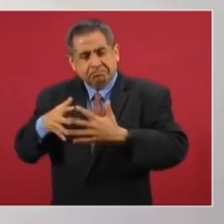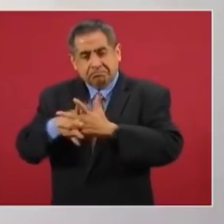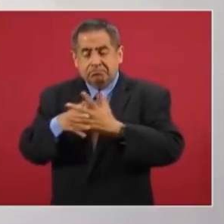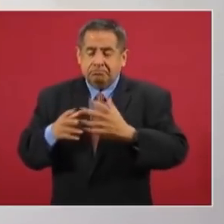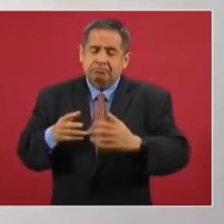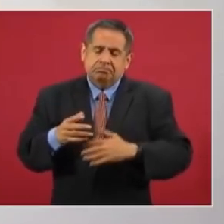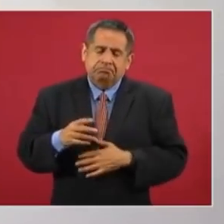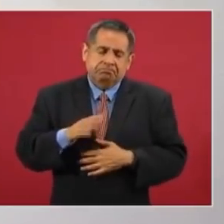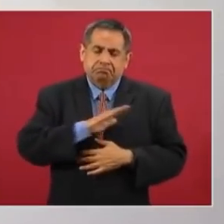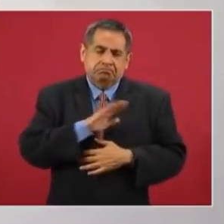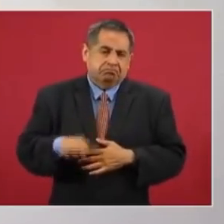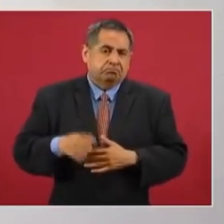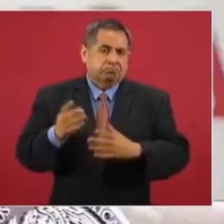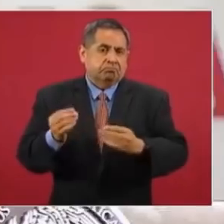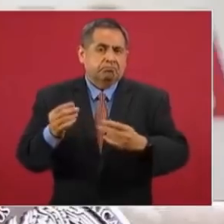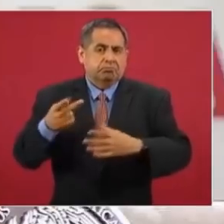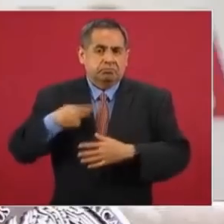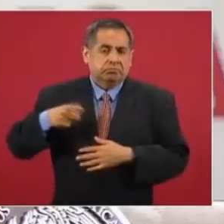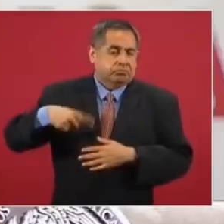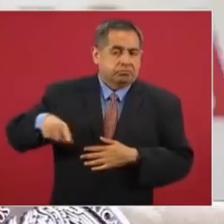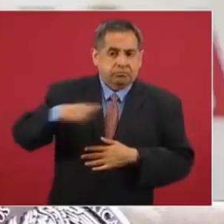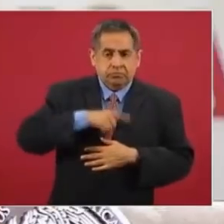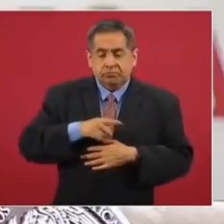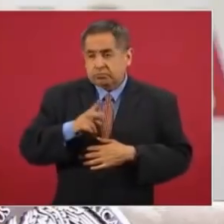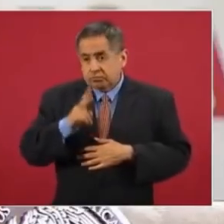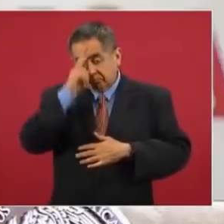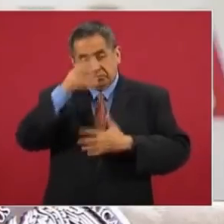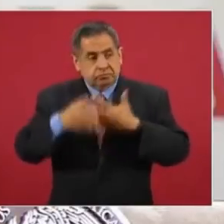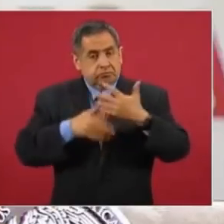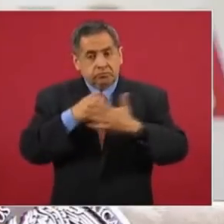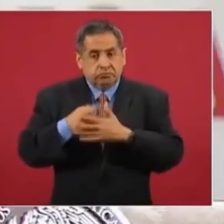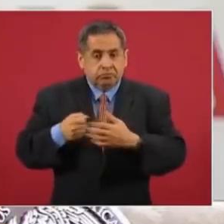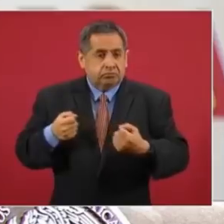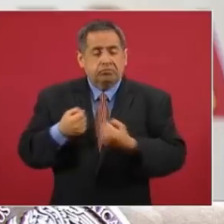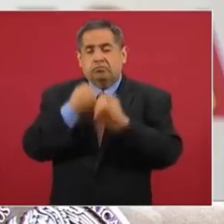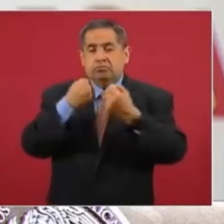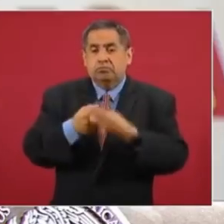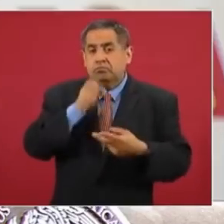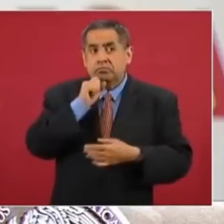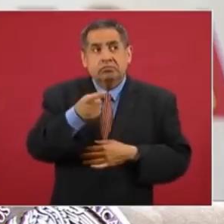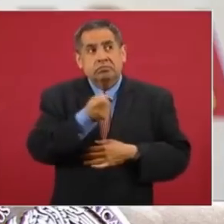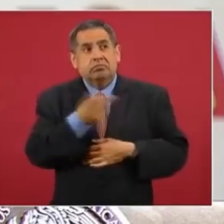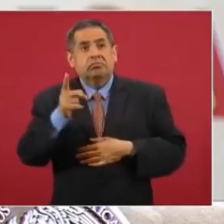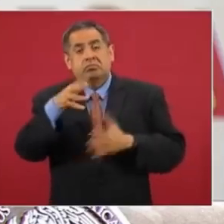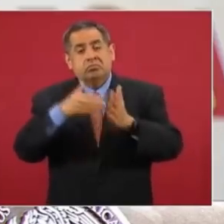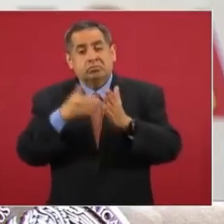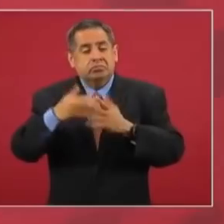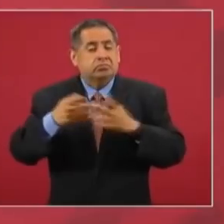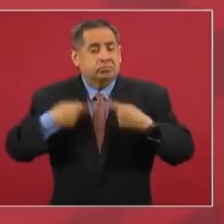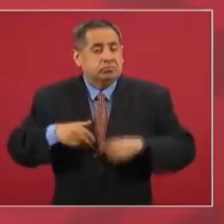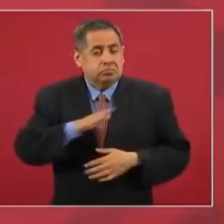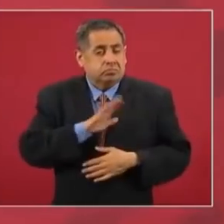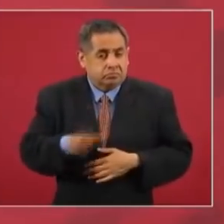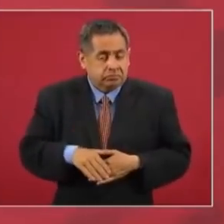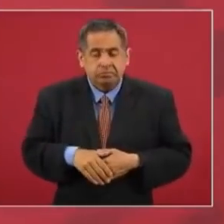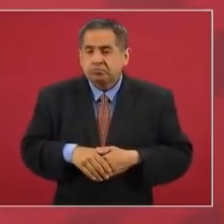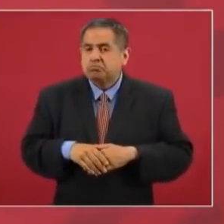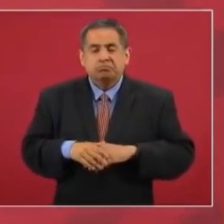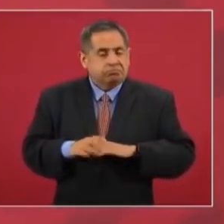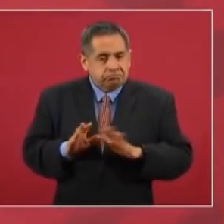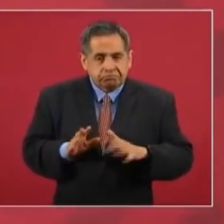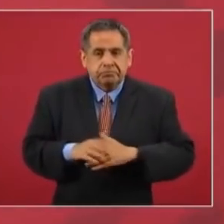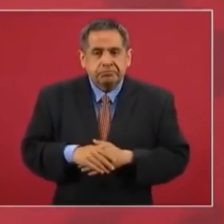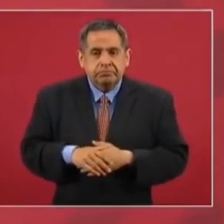murieron por la violencia y por las epidemias 1 millón de mexicanos, de todas